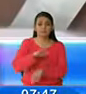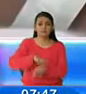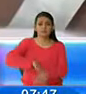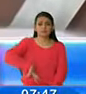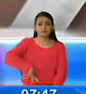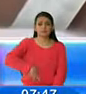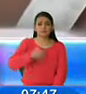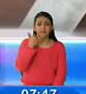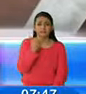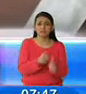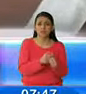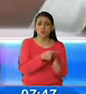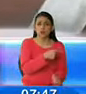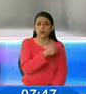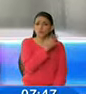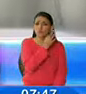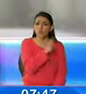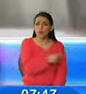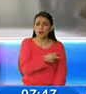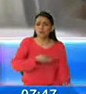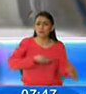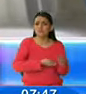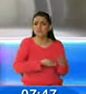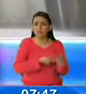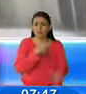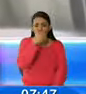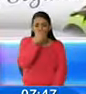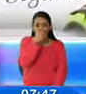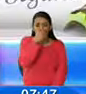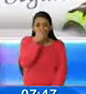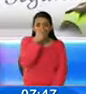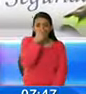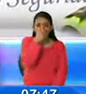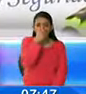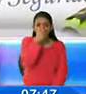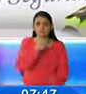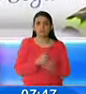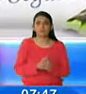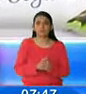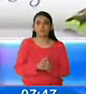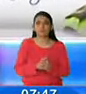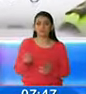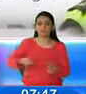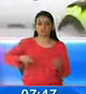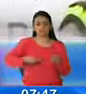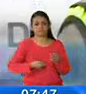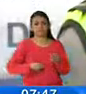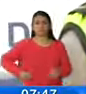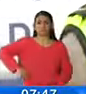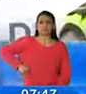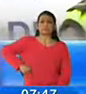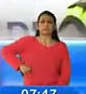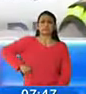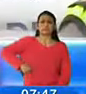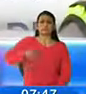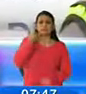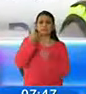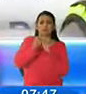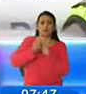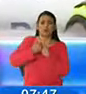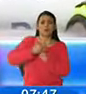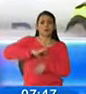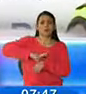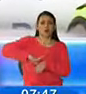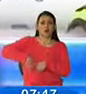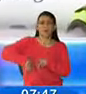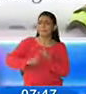robarle el celular a una señora con cuchillo en mano. Le amedrenta con un cuchillo, le roba su celular y sale en precipitada carrera. En